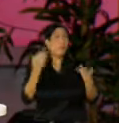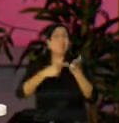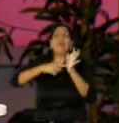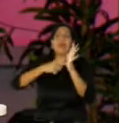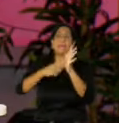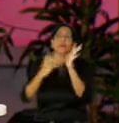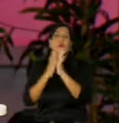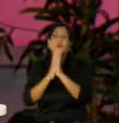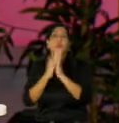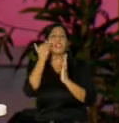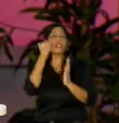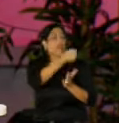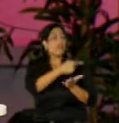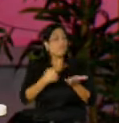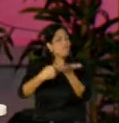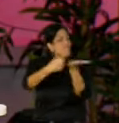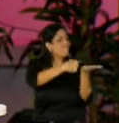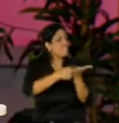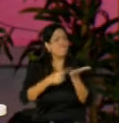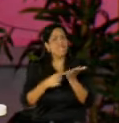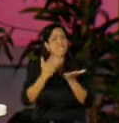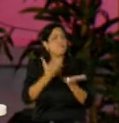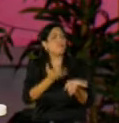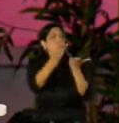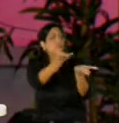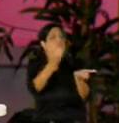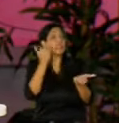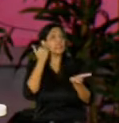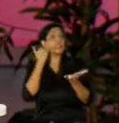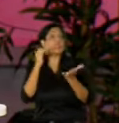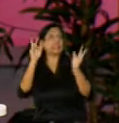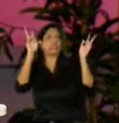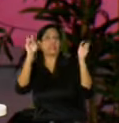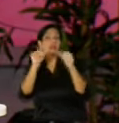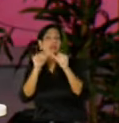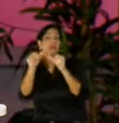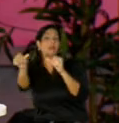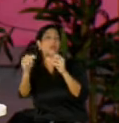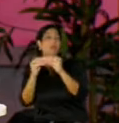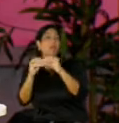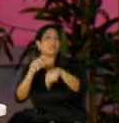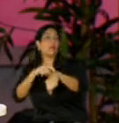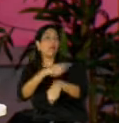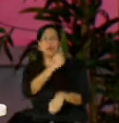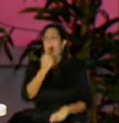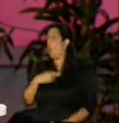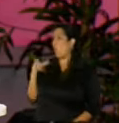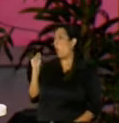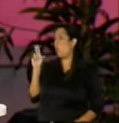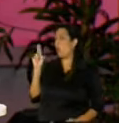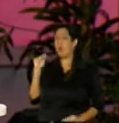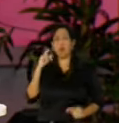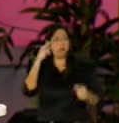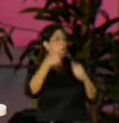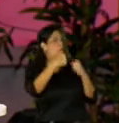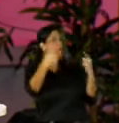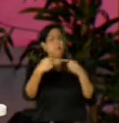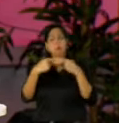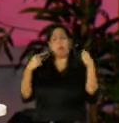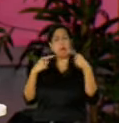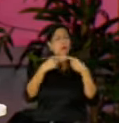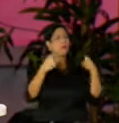ustedes realizan una recomendación de extender el toque de queda y alguien se opone en el Departamento de Salud o en el propio